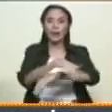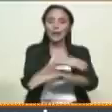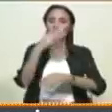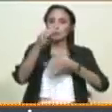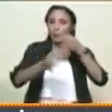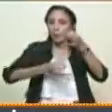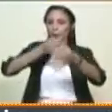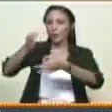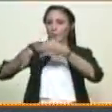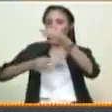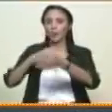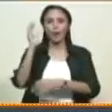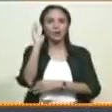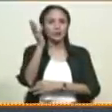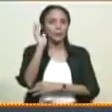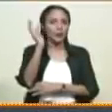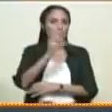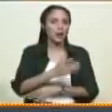explicarle al pueblo